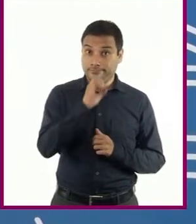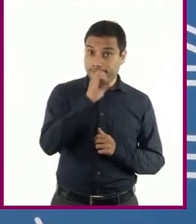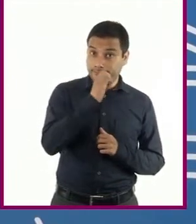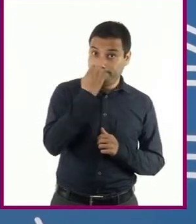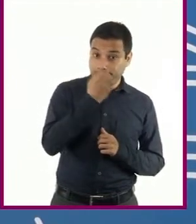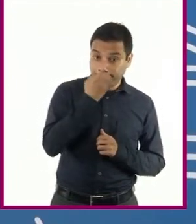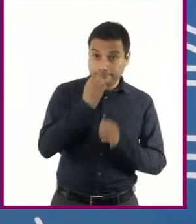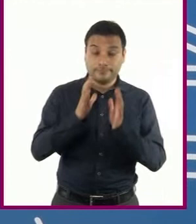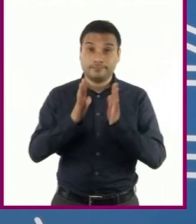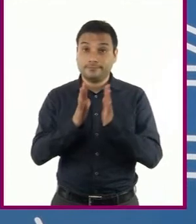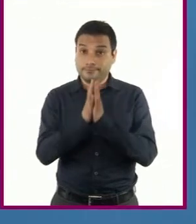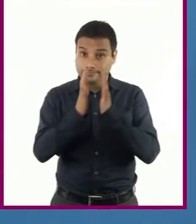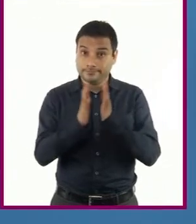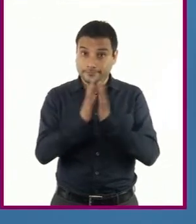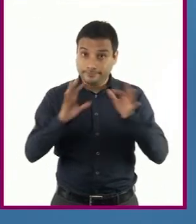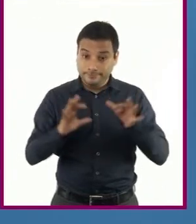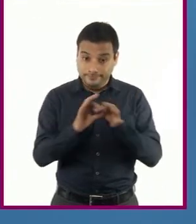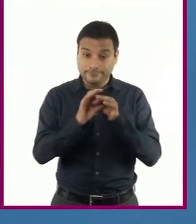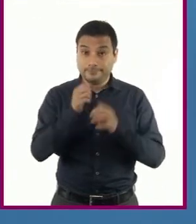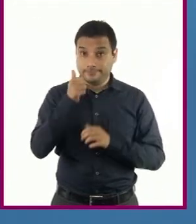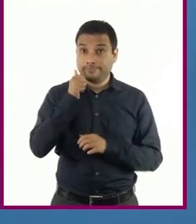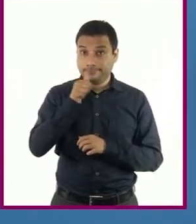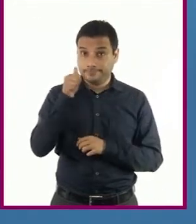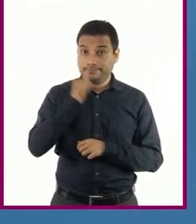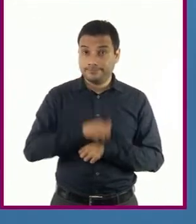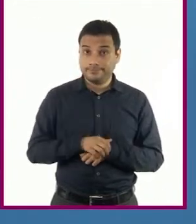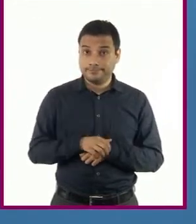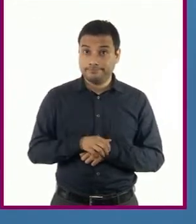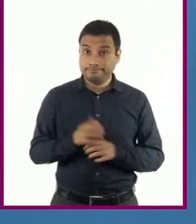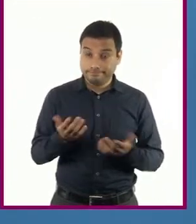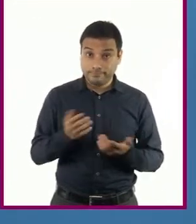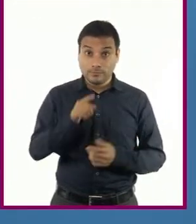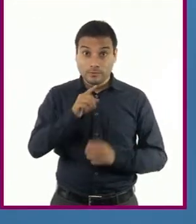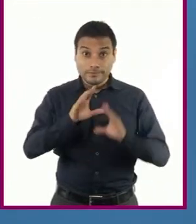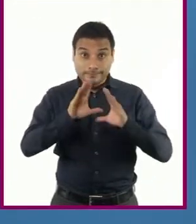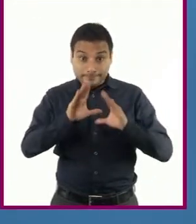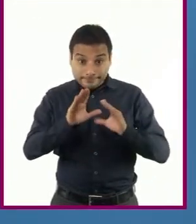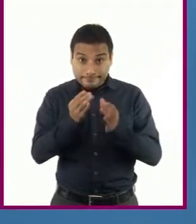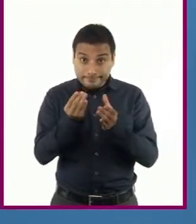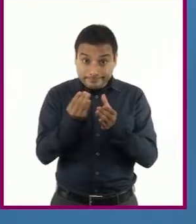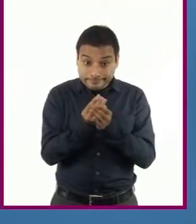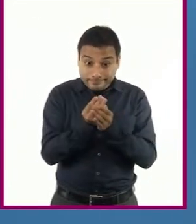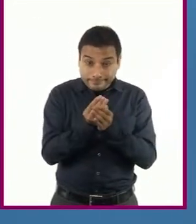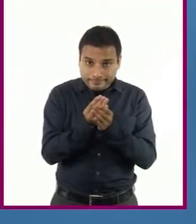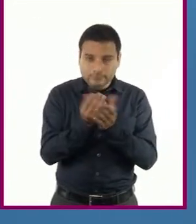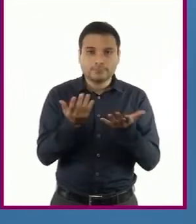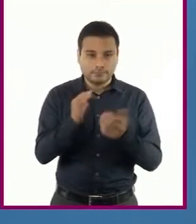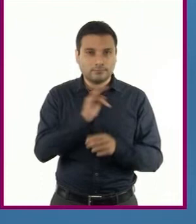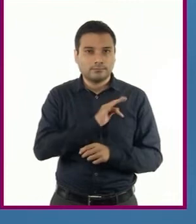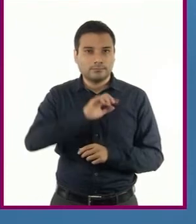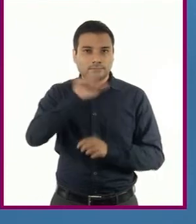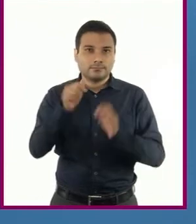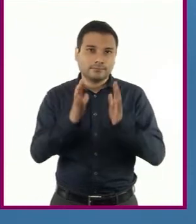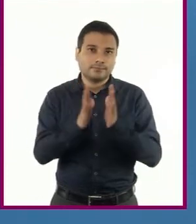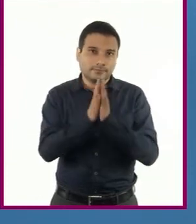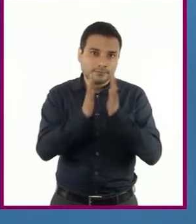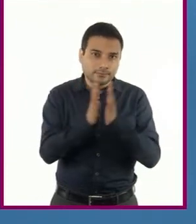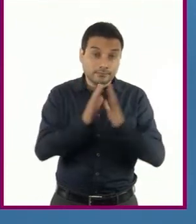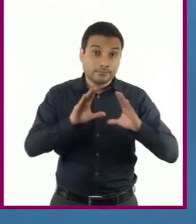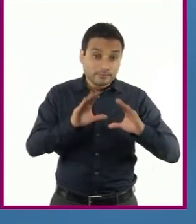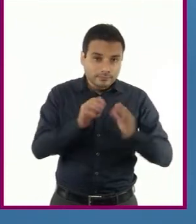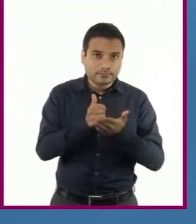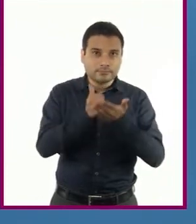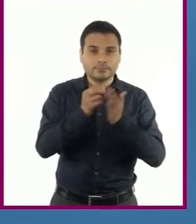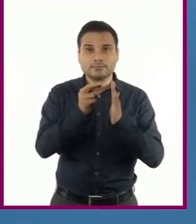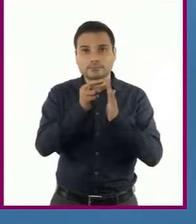porque se necesita de la educación para lograr democracia. La educación permite comprender la necesidad de normas, de